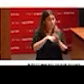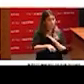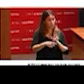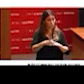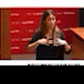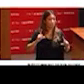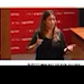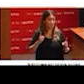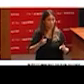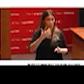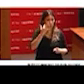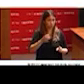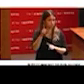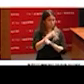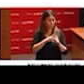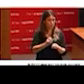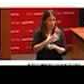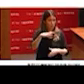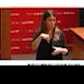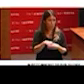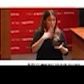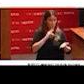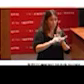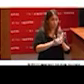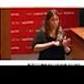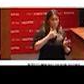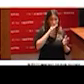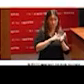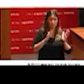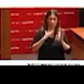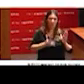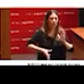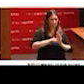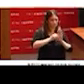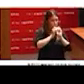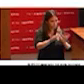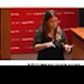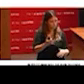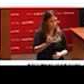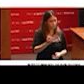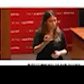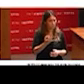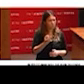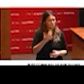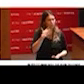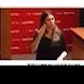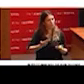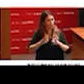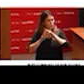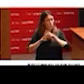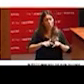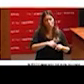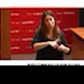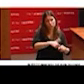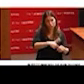prevención de riesgos laborales en nuestro proyecto que estamos lanzando en este momento es eh hacer una evaluación de puestos